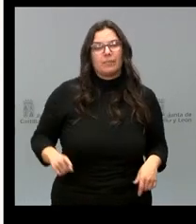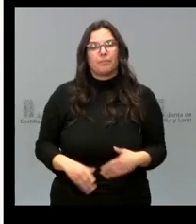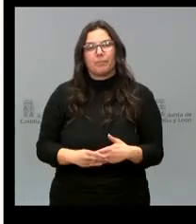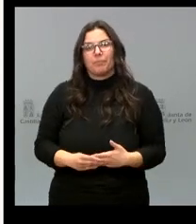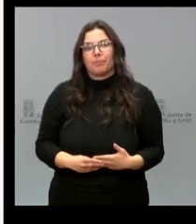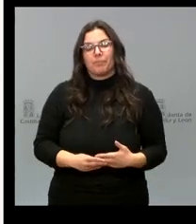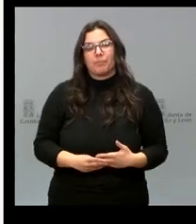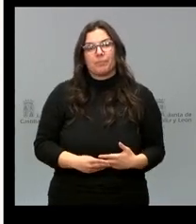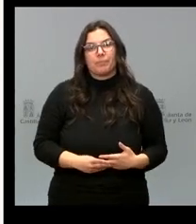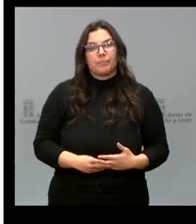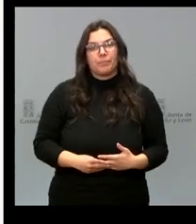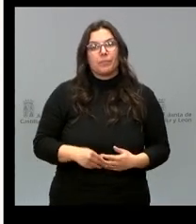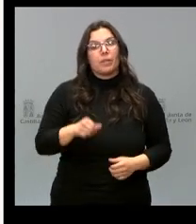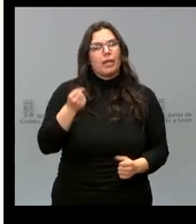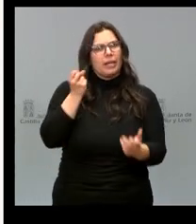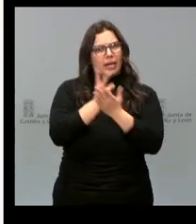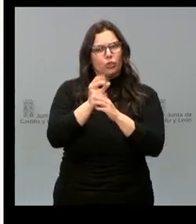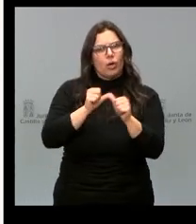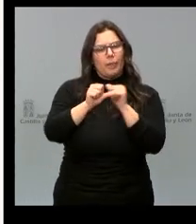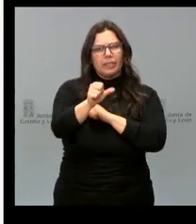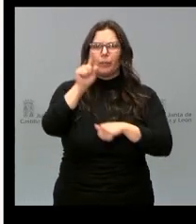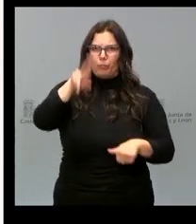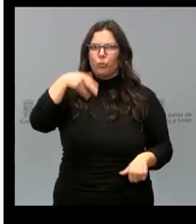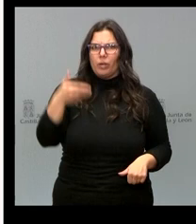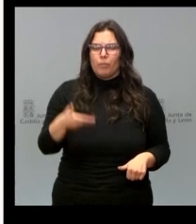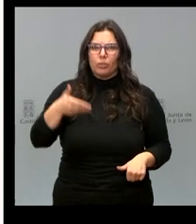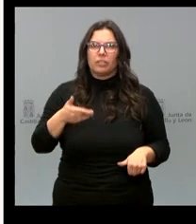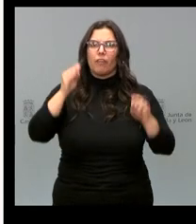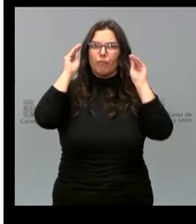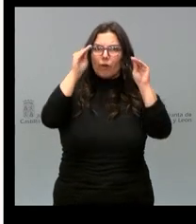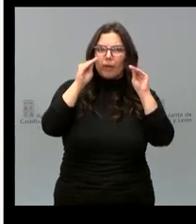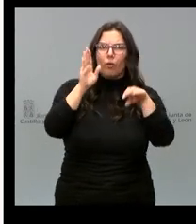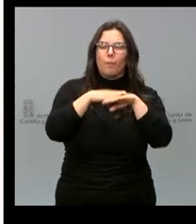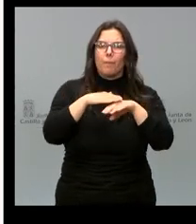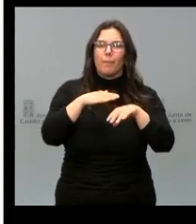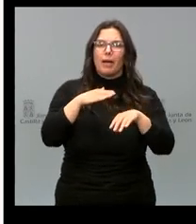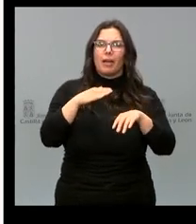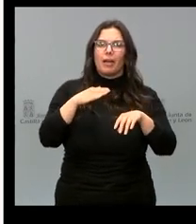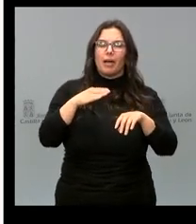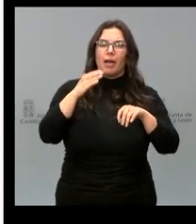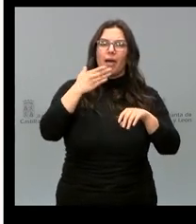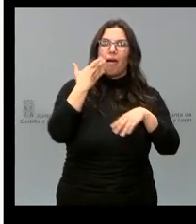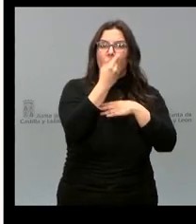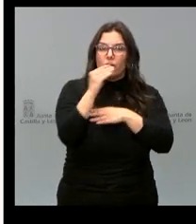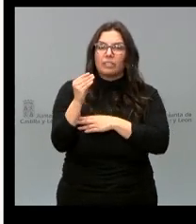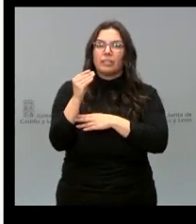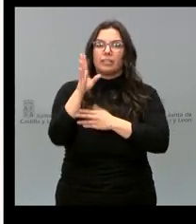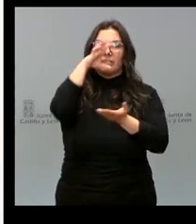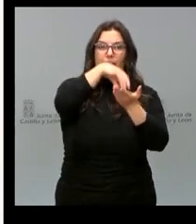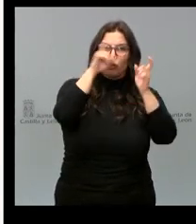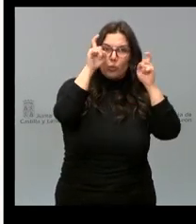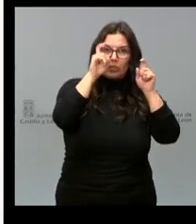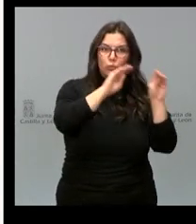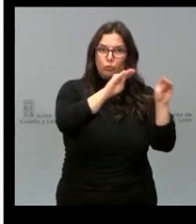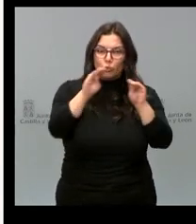Tenemos ante nosotros un reto, desde luego, muy importante, formación para los adolescentes en sus centros